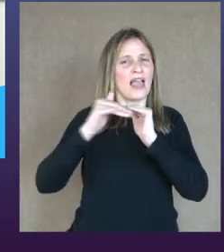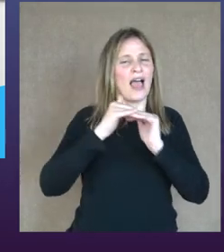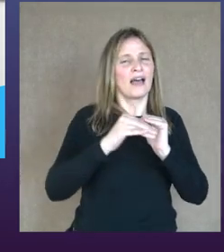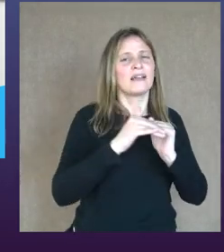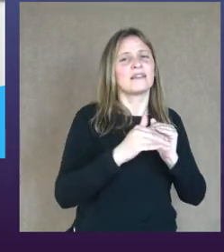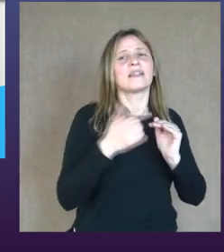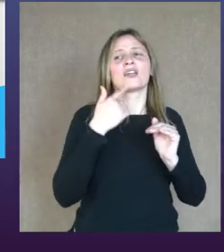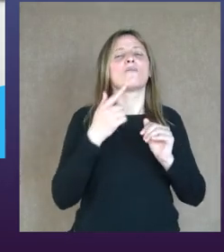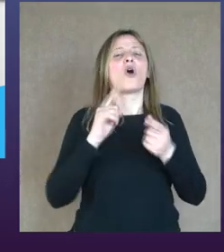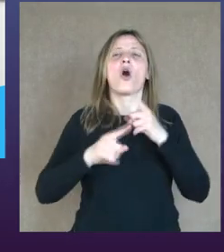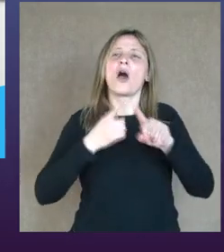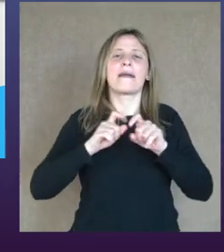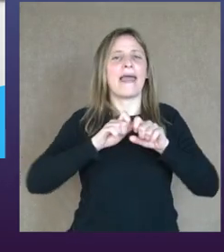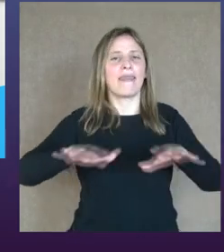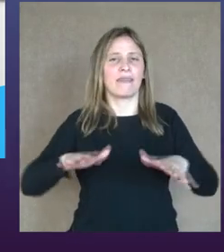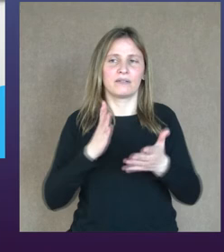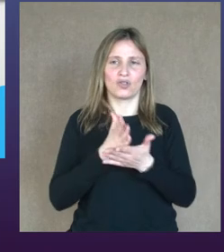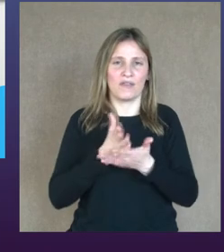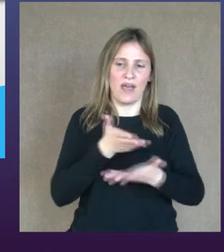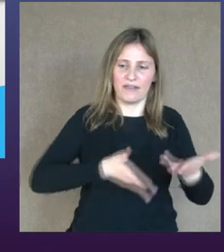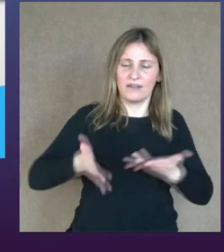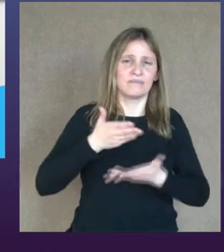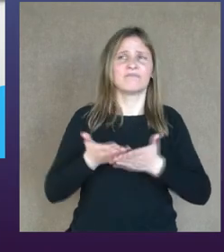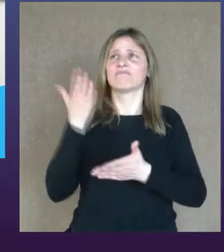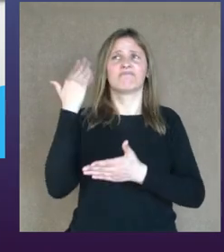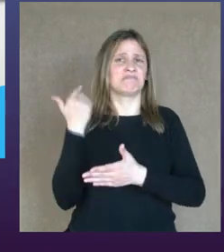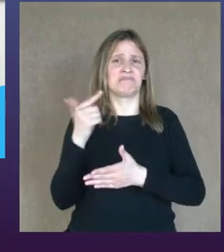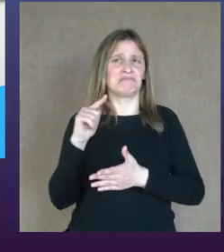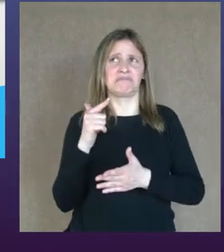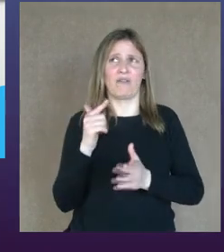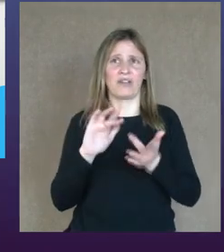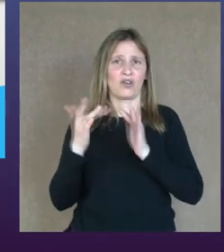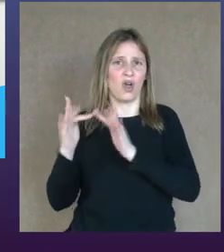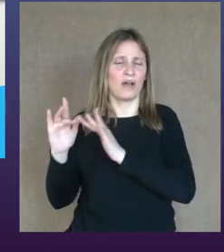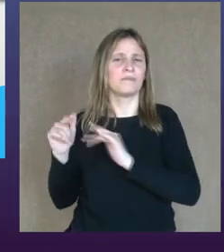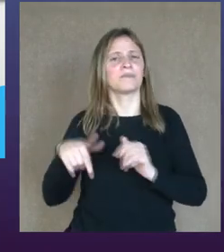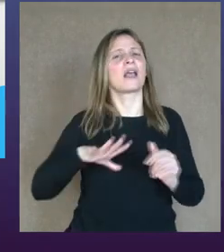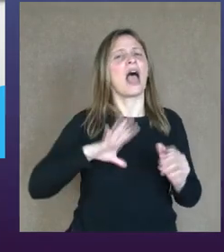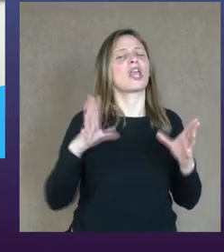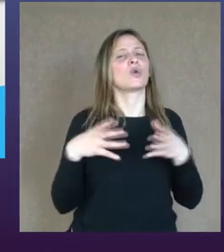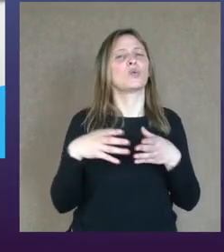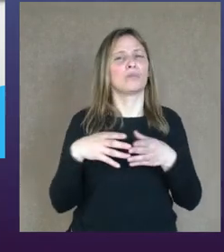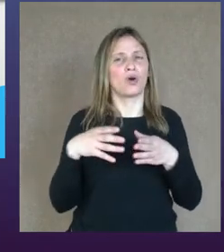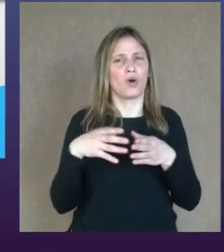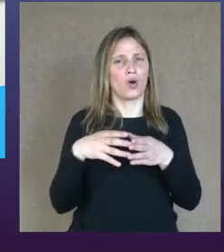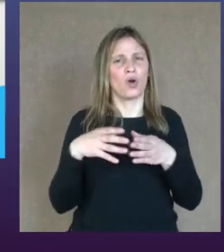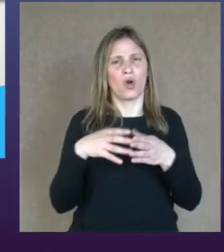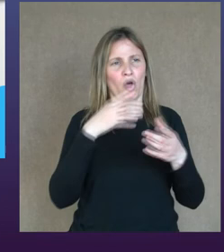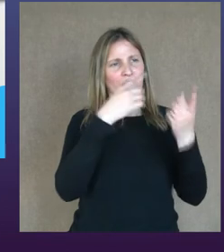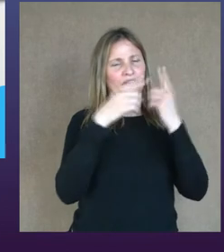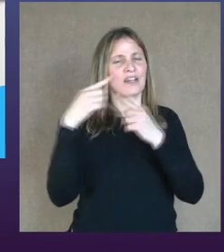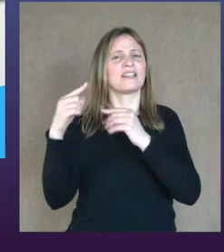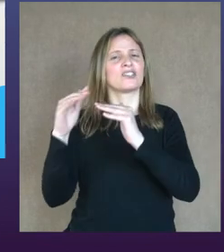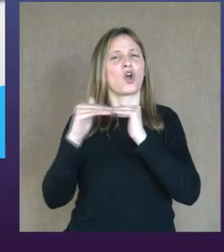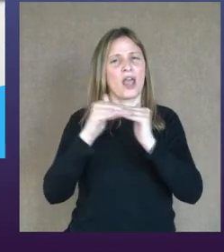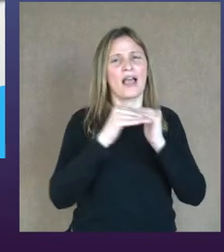generando redes solidarias que antes no existían. Y tenemos un grupo con varios